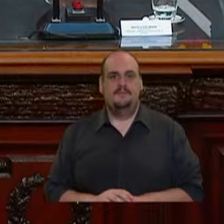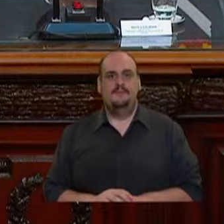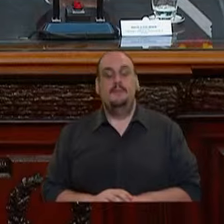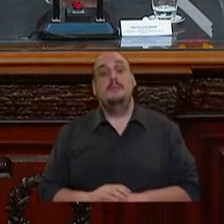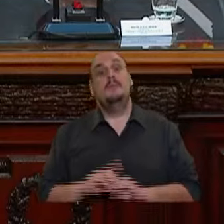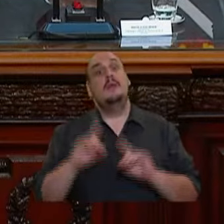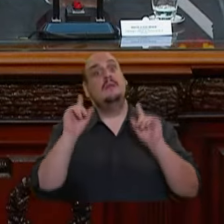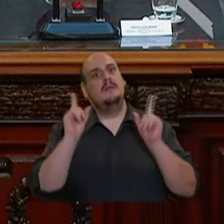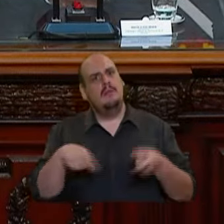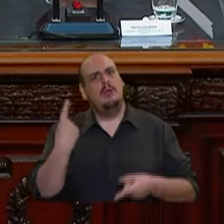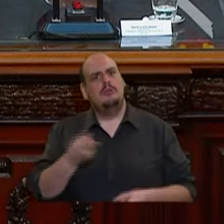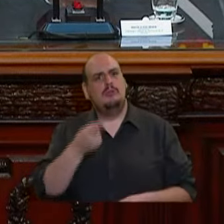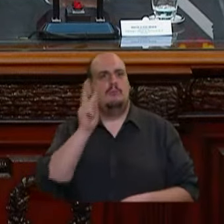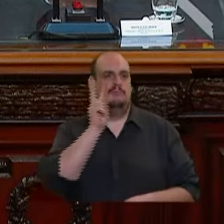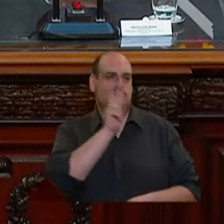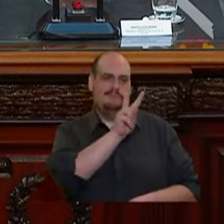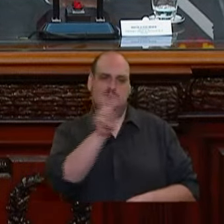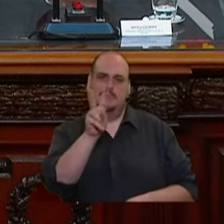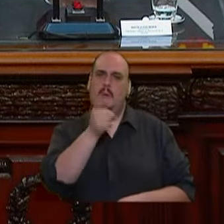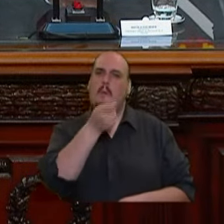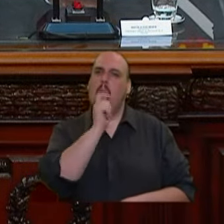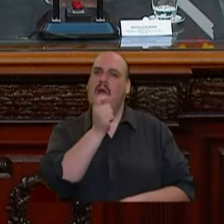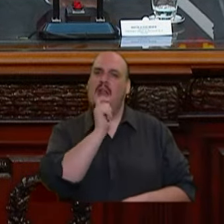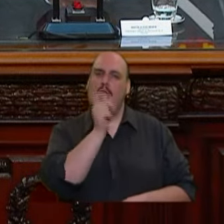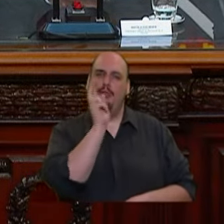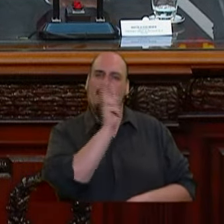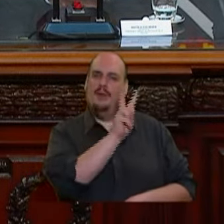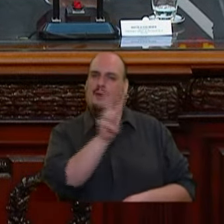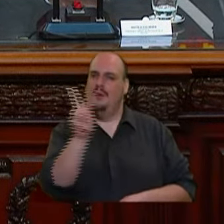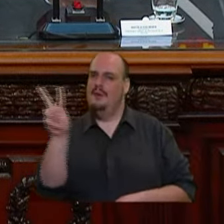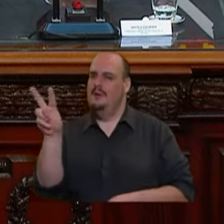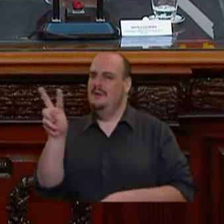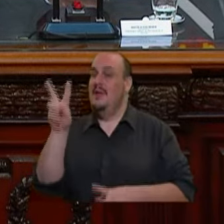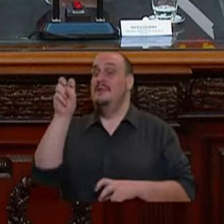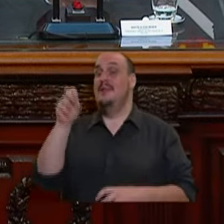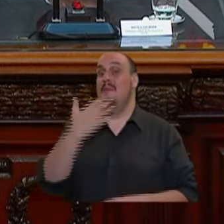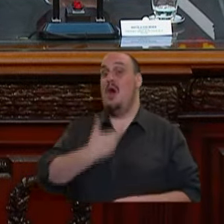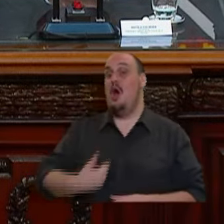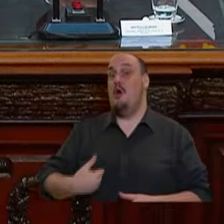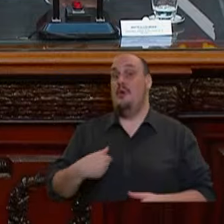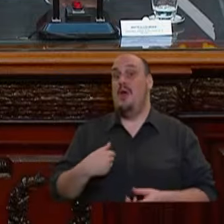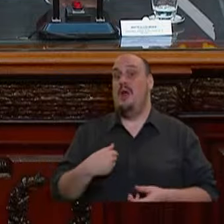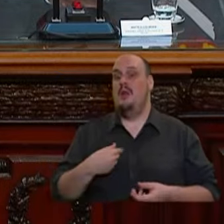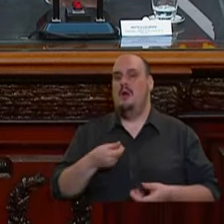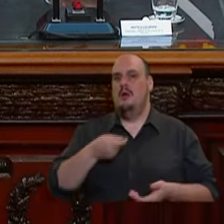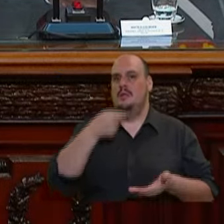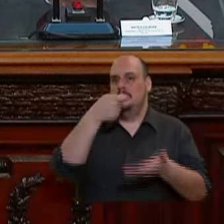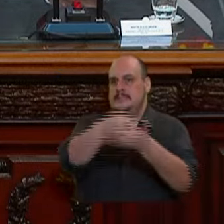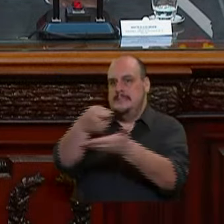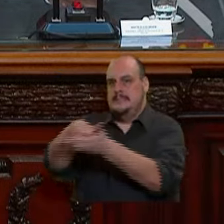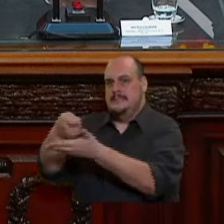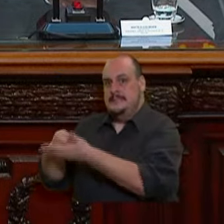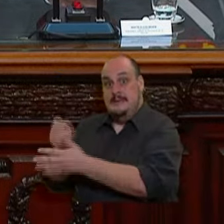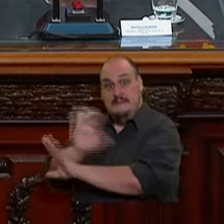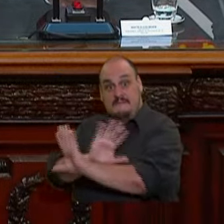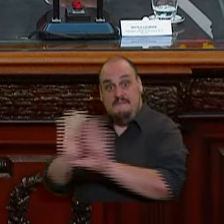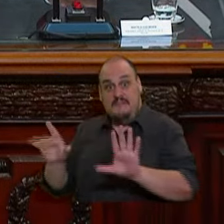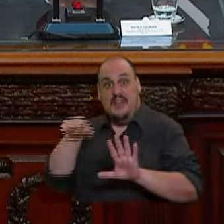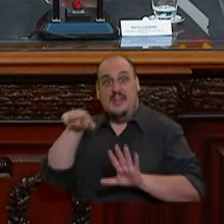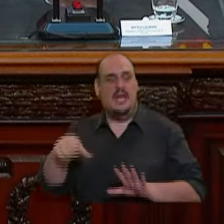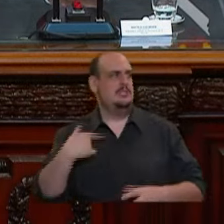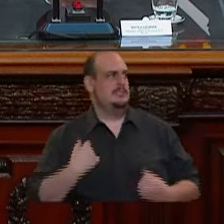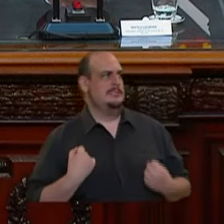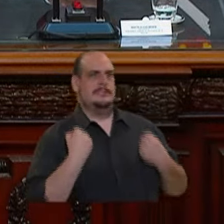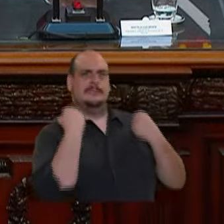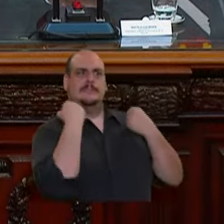Pero también lo vimos con periodistas que, frente a la decisión de terminar con la pauta oficial, han decidido salir a defender sus privilegios de manera